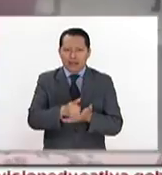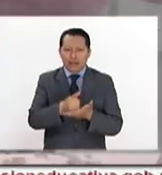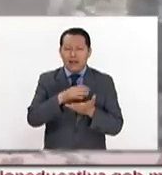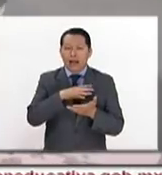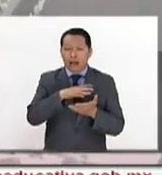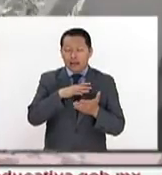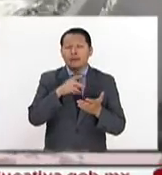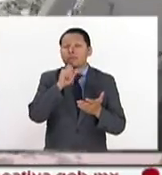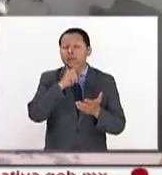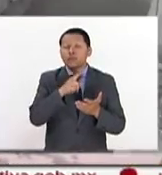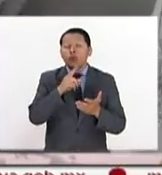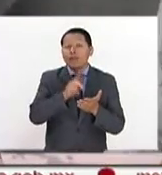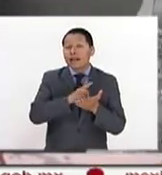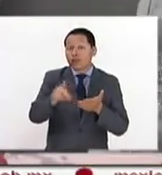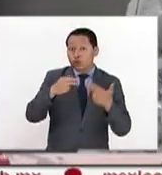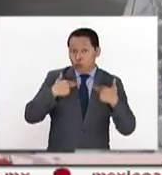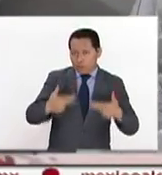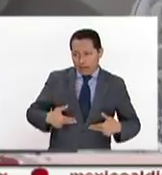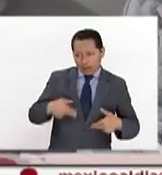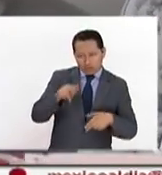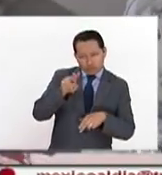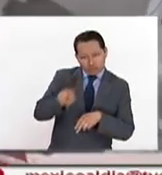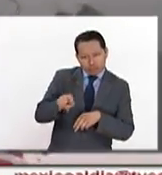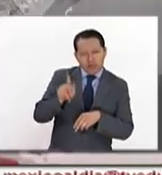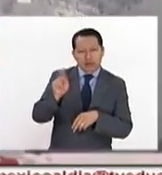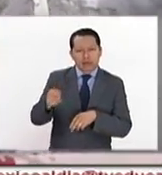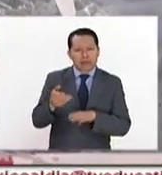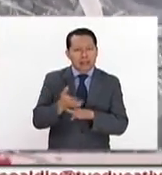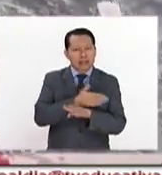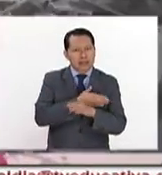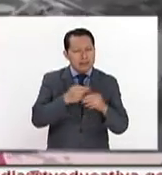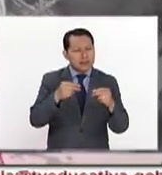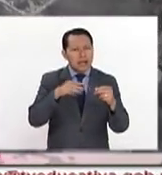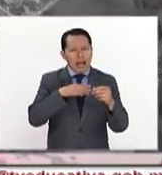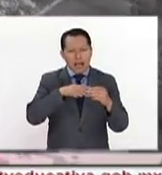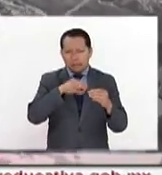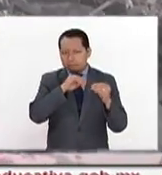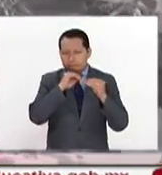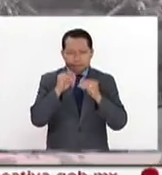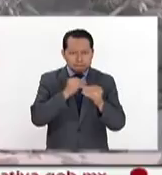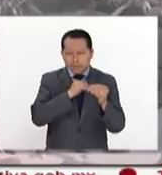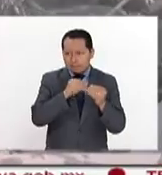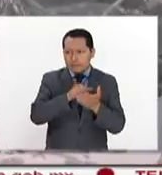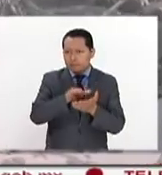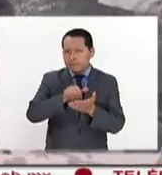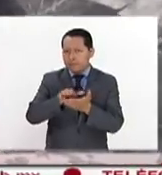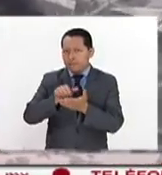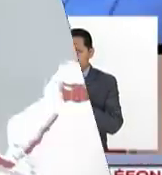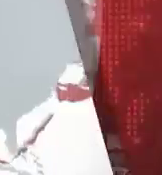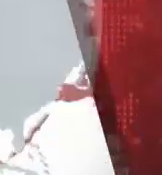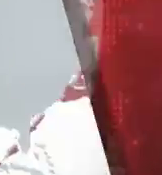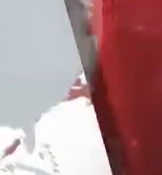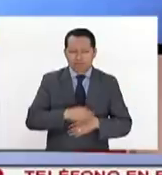de Derechos Humanos, previo a esta ofensiva hubo negociaciones para desalojar la ciudad, pero fracasaron.